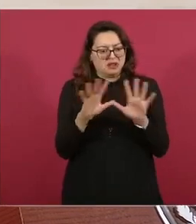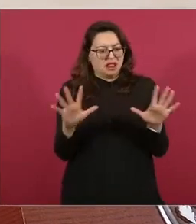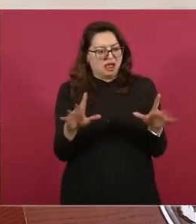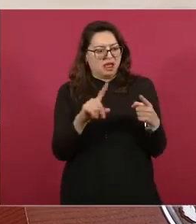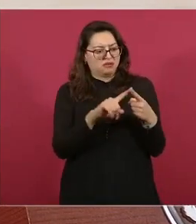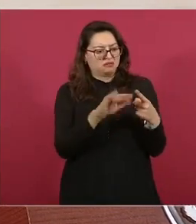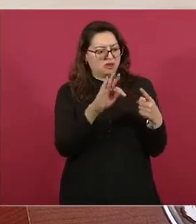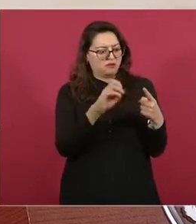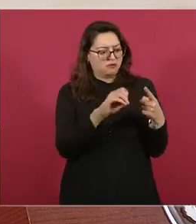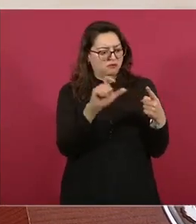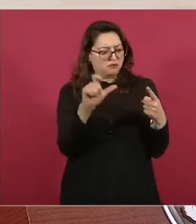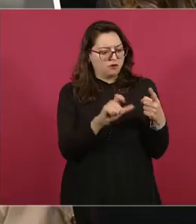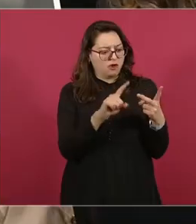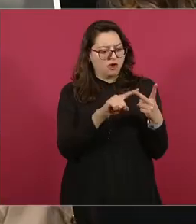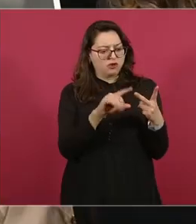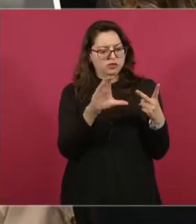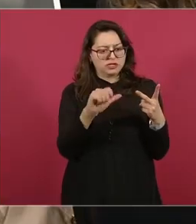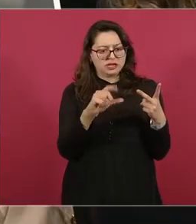Calderón.